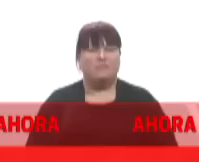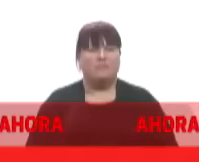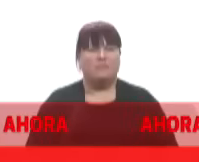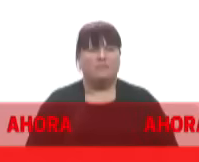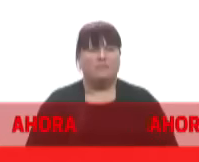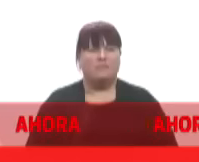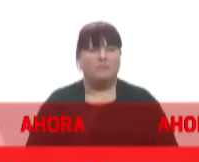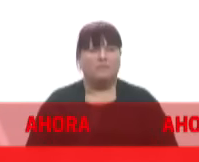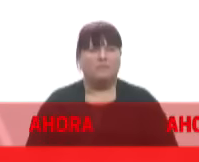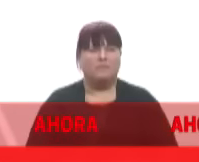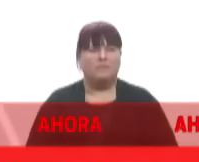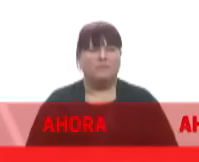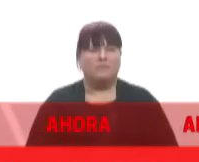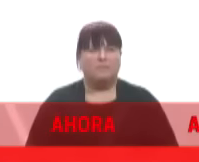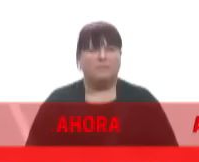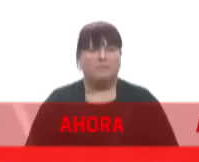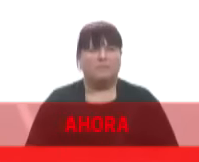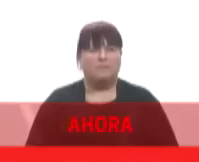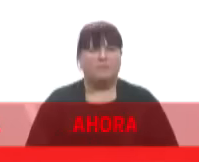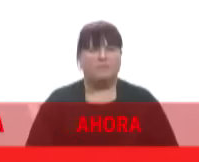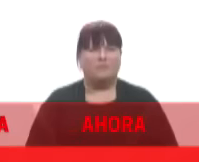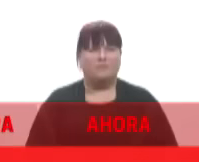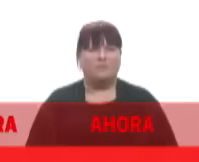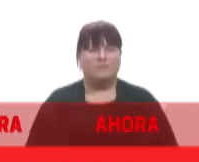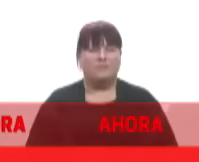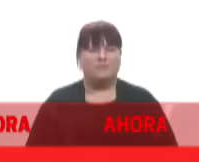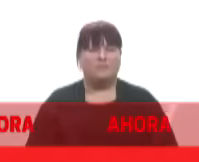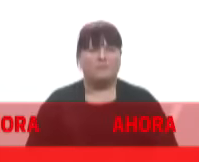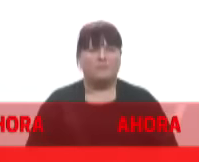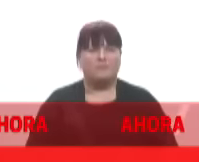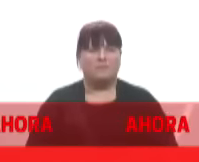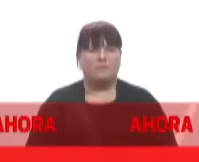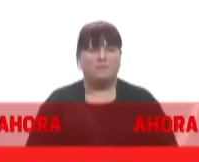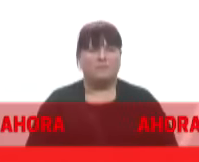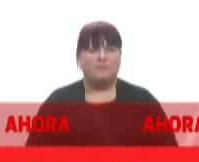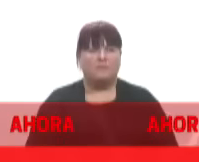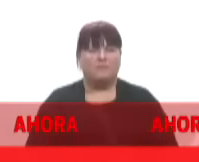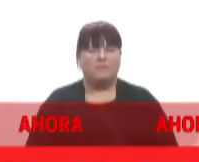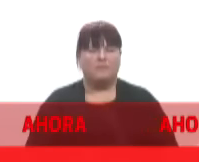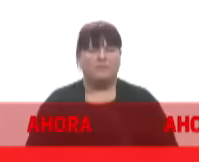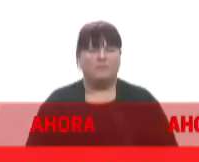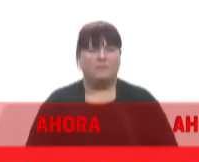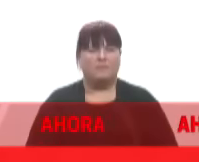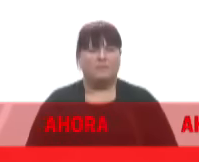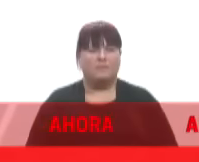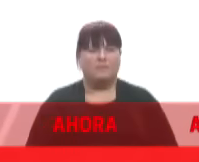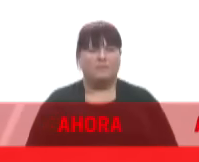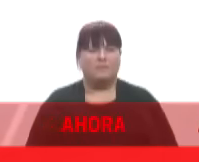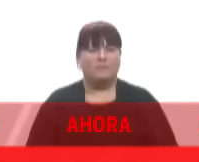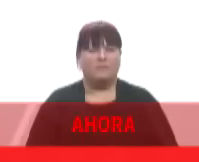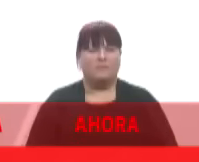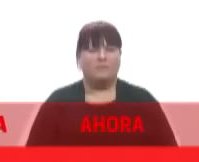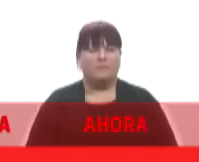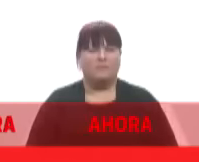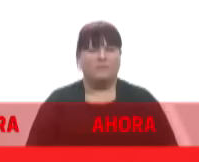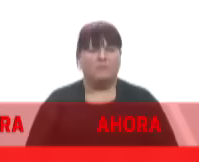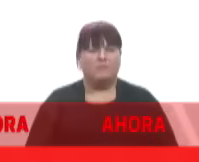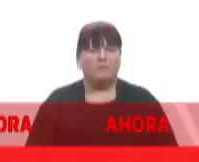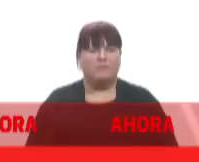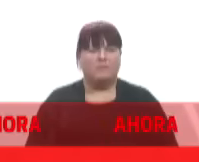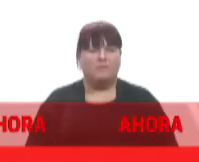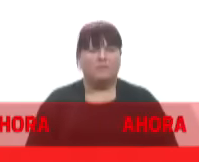Esto demuestra el desconocimiento absoluto que se tiene sobre el funcionamiento de la Cámara, sobre el Estado. Esto